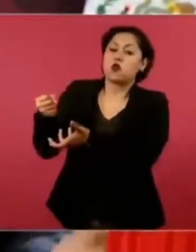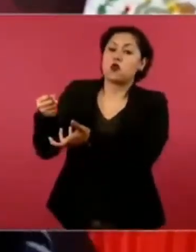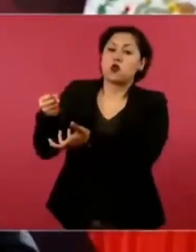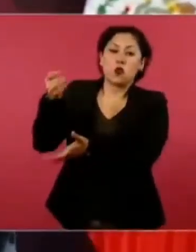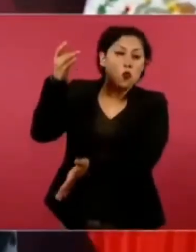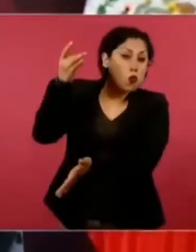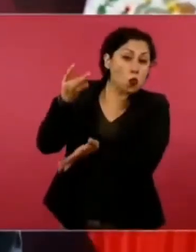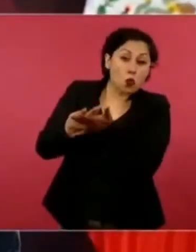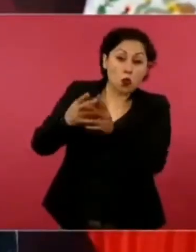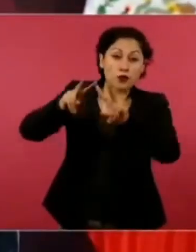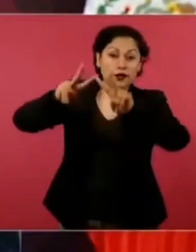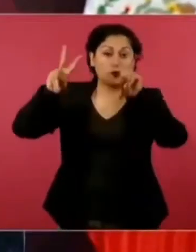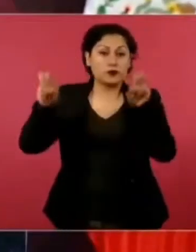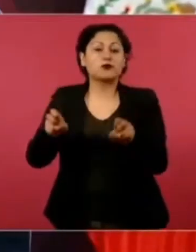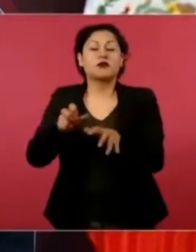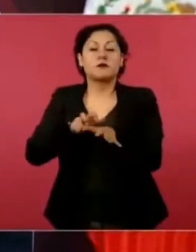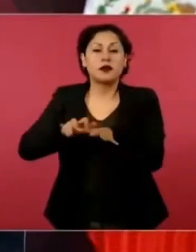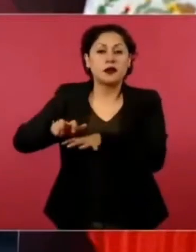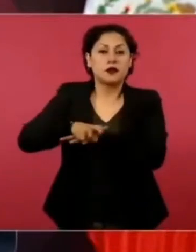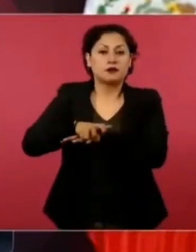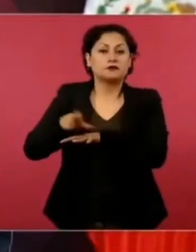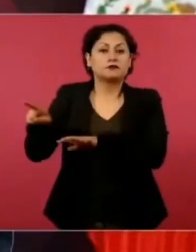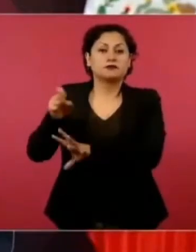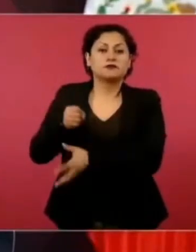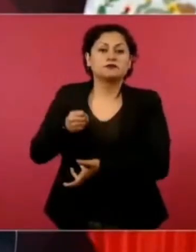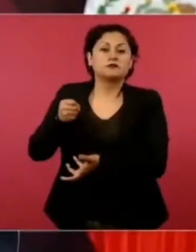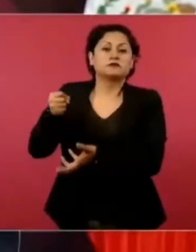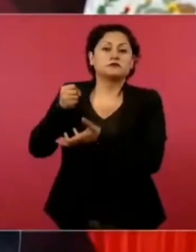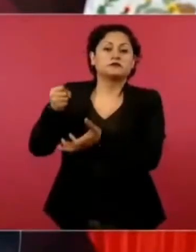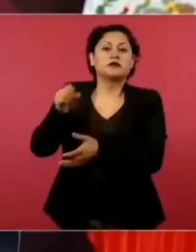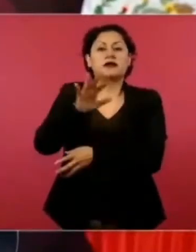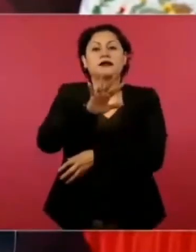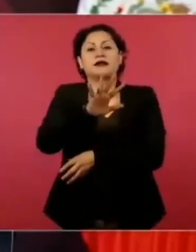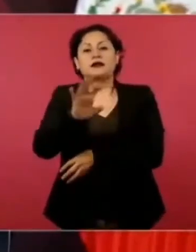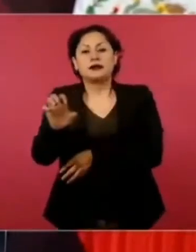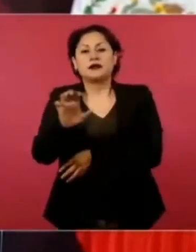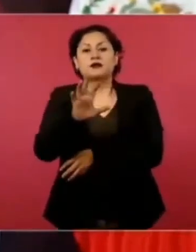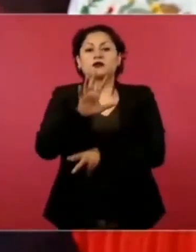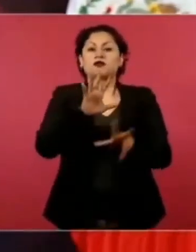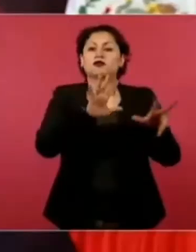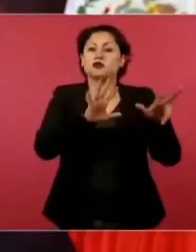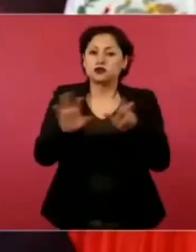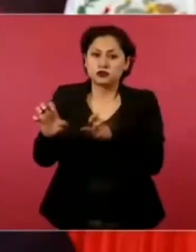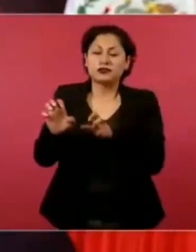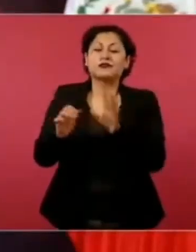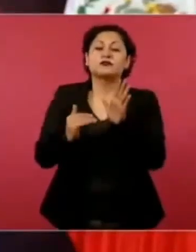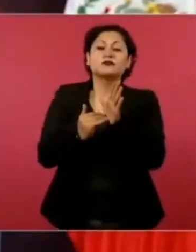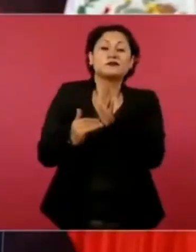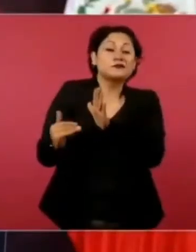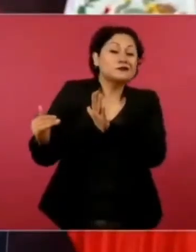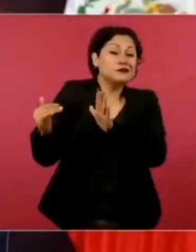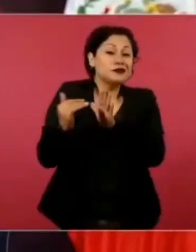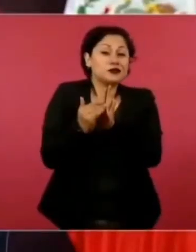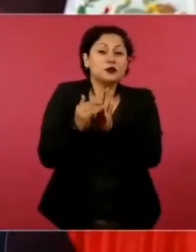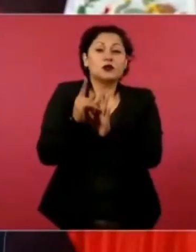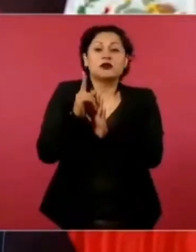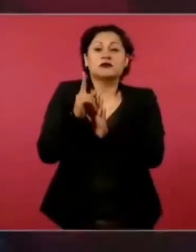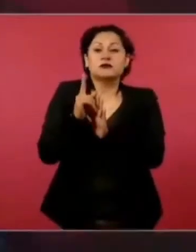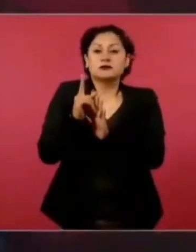Tren Maya de 500 a 800 millones de pesos semanales.